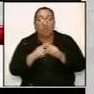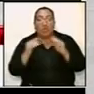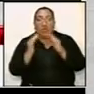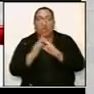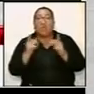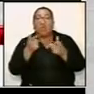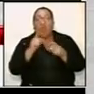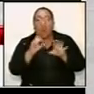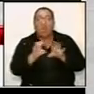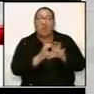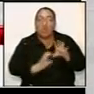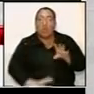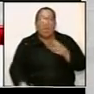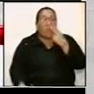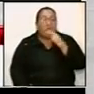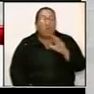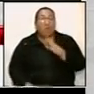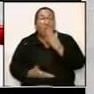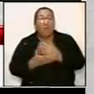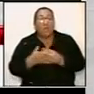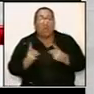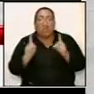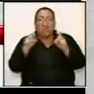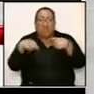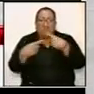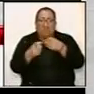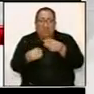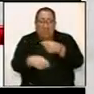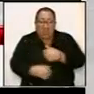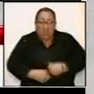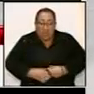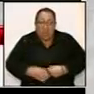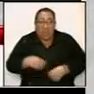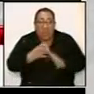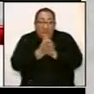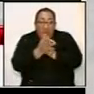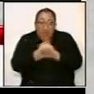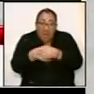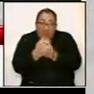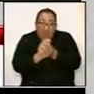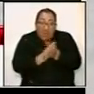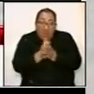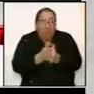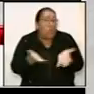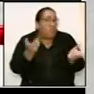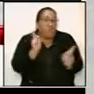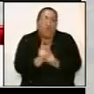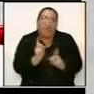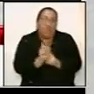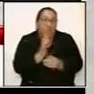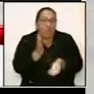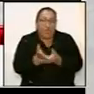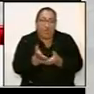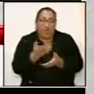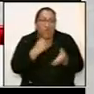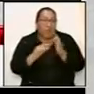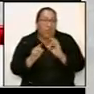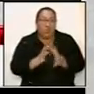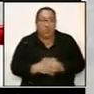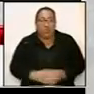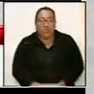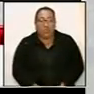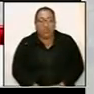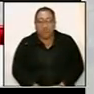porque niños que tienen problema de parasitosis y no tienen agua para lavarse las manos, no podemos enfrentar el tema de la desnutrición.